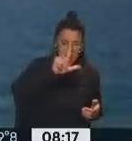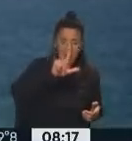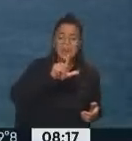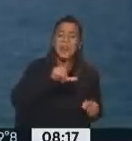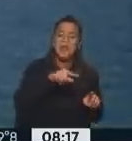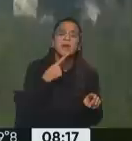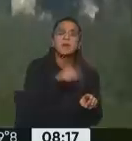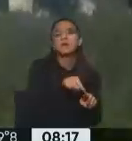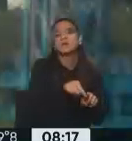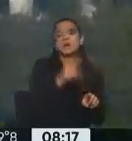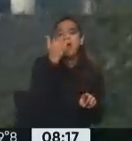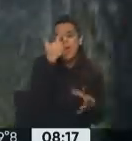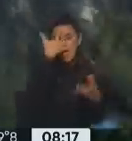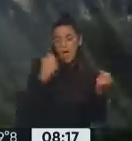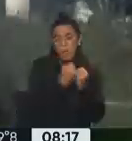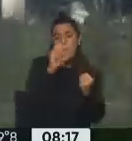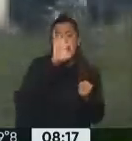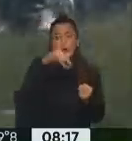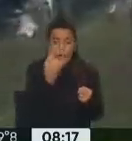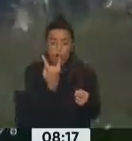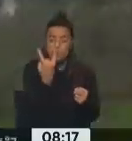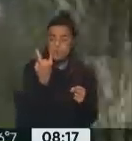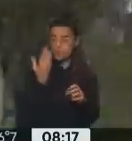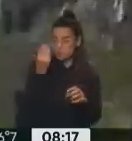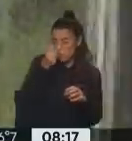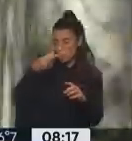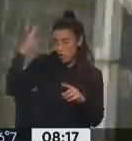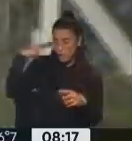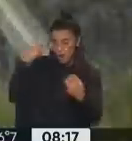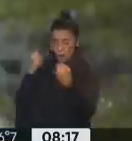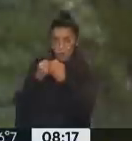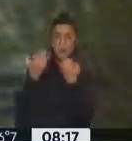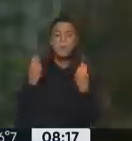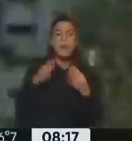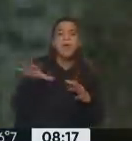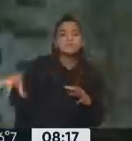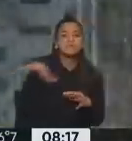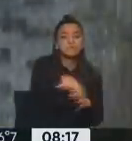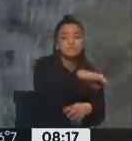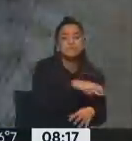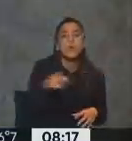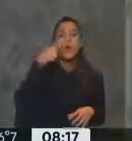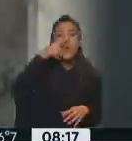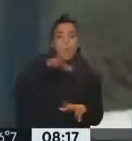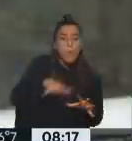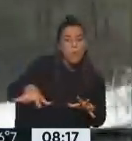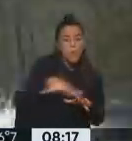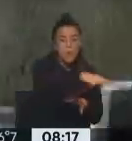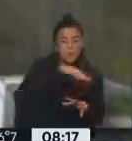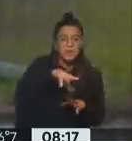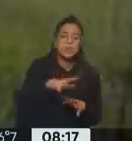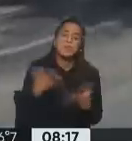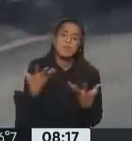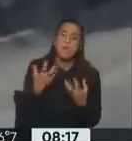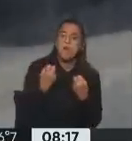bueno había un acuerdo con la onu el fin de semana para que se está eran algunos corredores humanitarios es el último bastión de las fuerzas